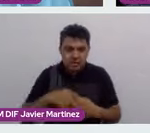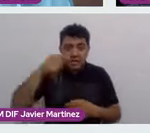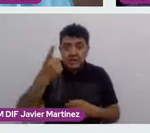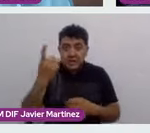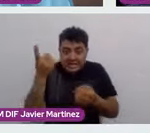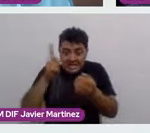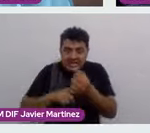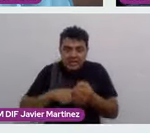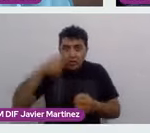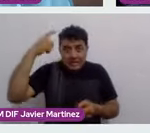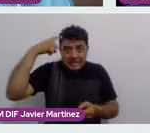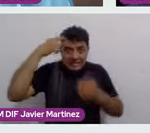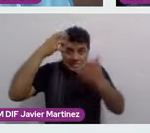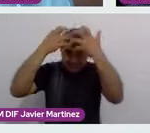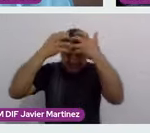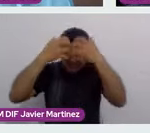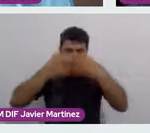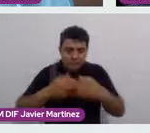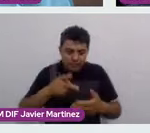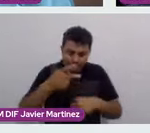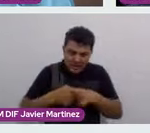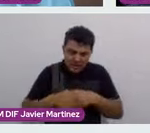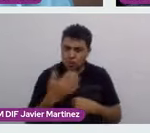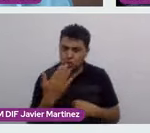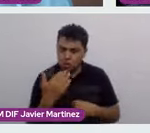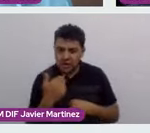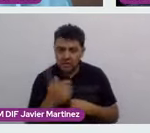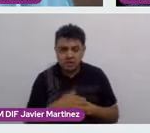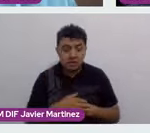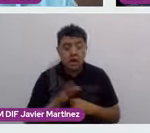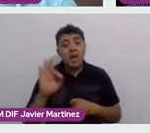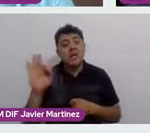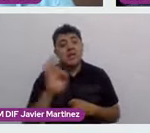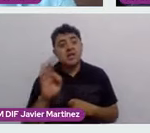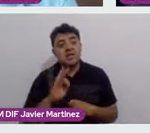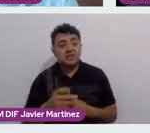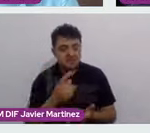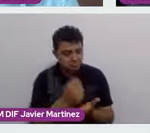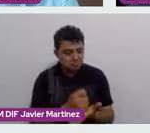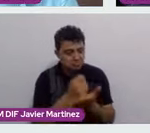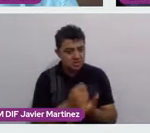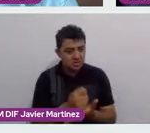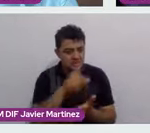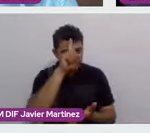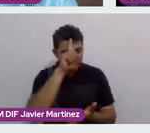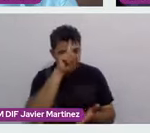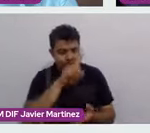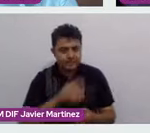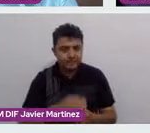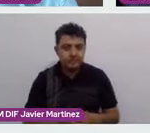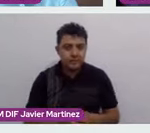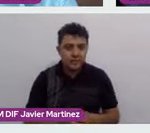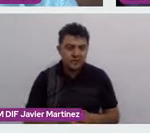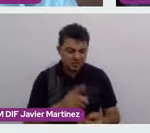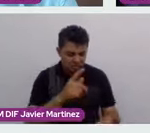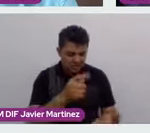recomiendan terapias de habituación. ¿Sí? Como les mencionaba, una terapia no costosa y socorrida puede